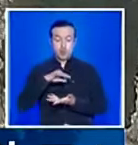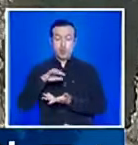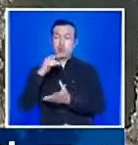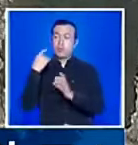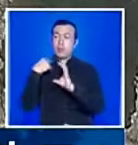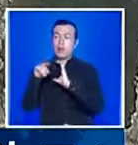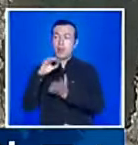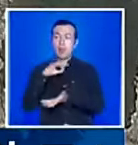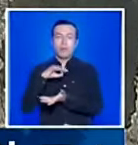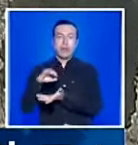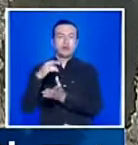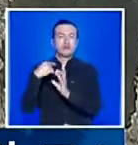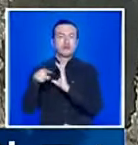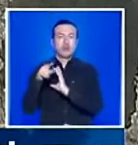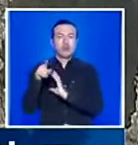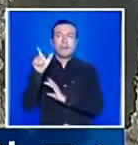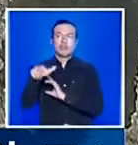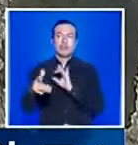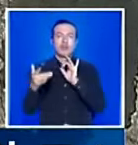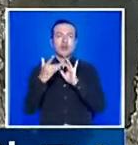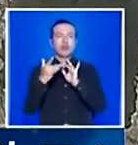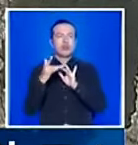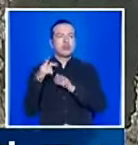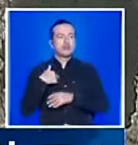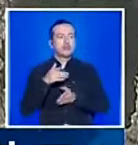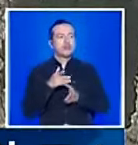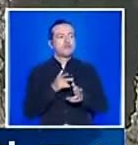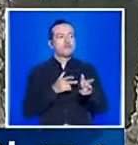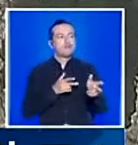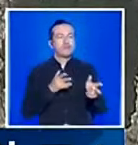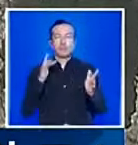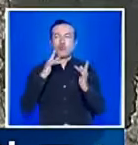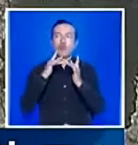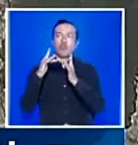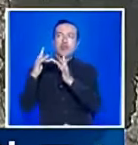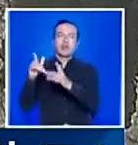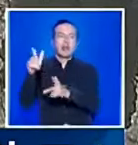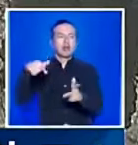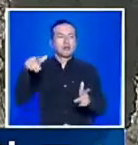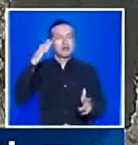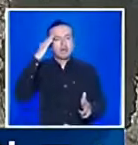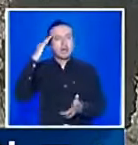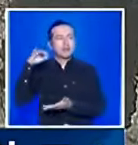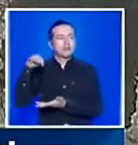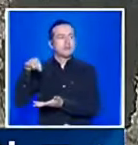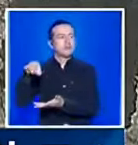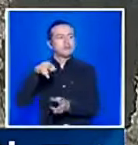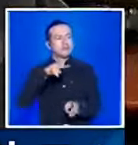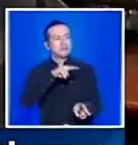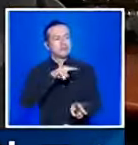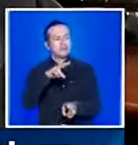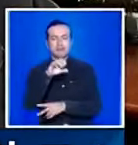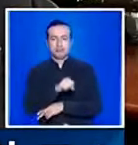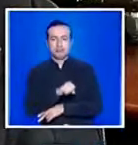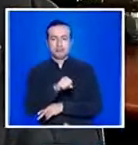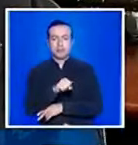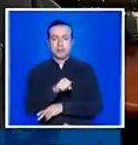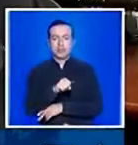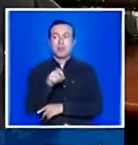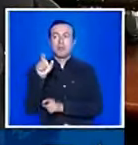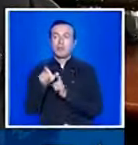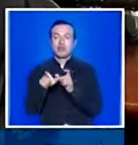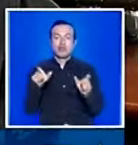real. Así sus seres queridos podrán monitorear su trayecto en todo momento. Obtienen información ellos de cuál es el movimiento,